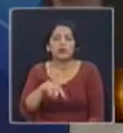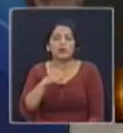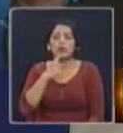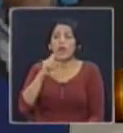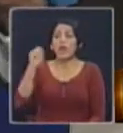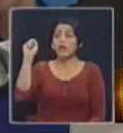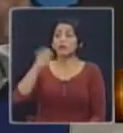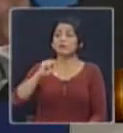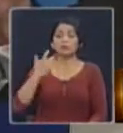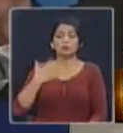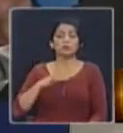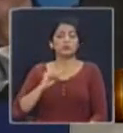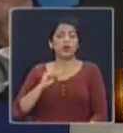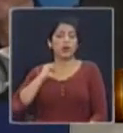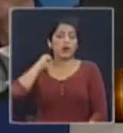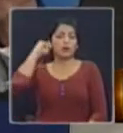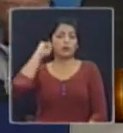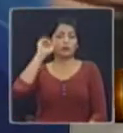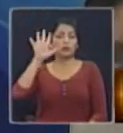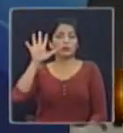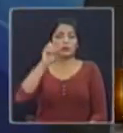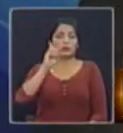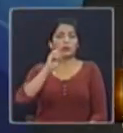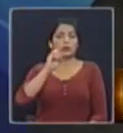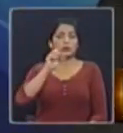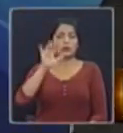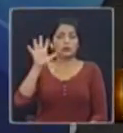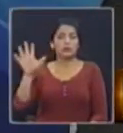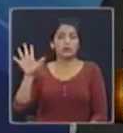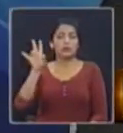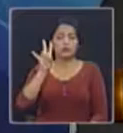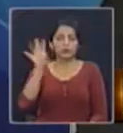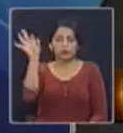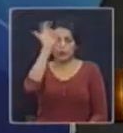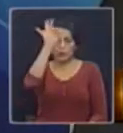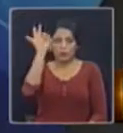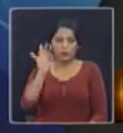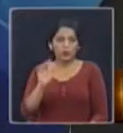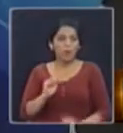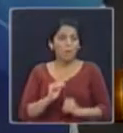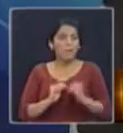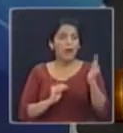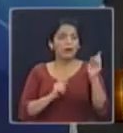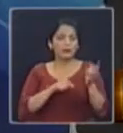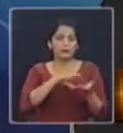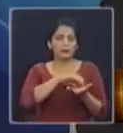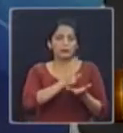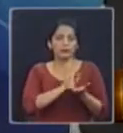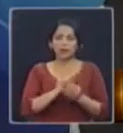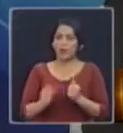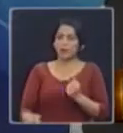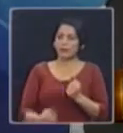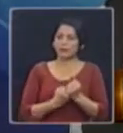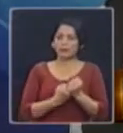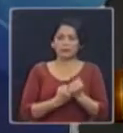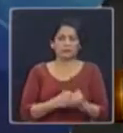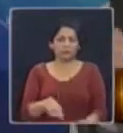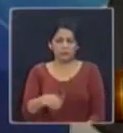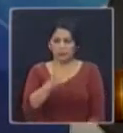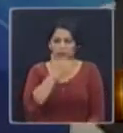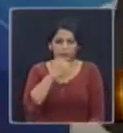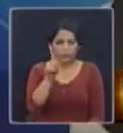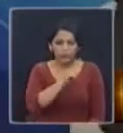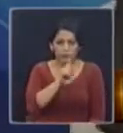el 57% de la Asamblea Nacional, tienen mayoría en la Asamblea Nacional. Pero le reitero, 6 de cada 10